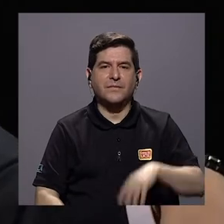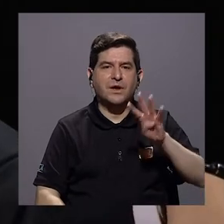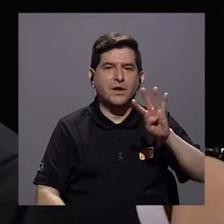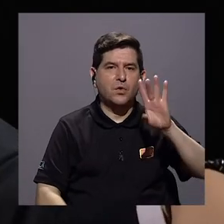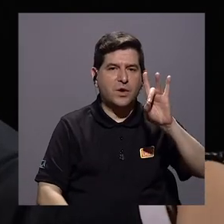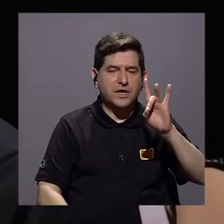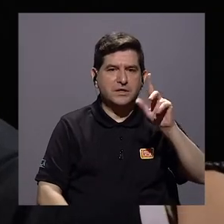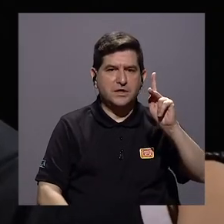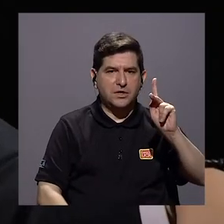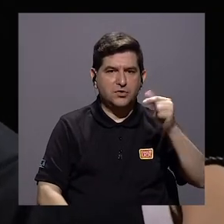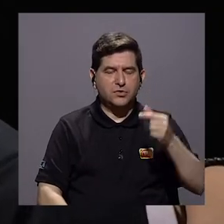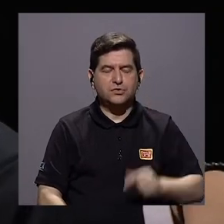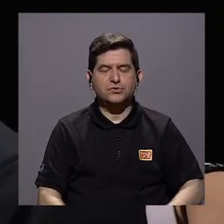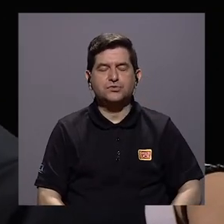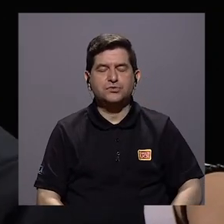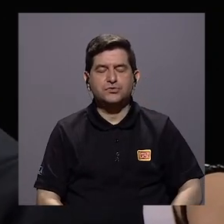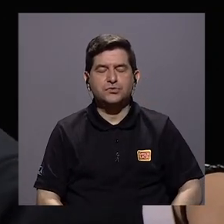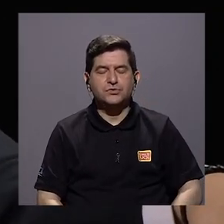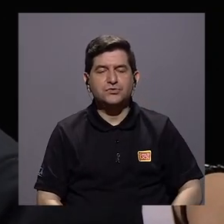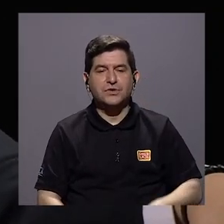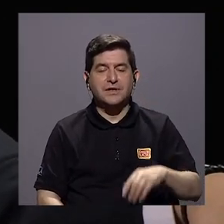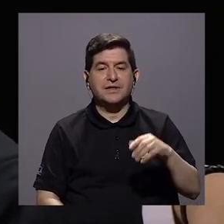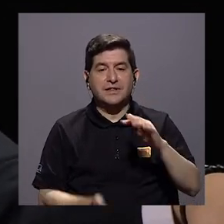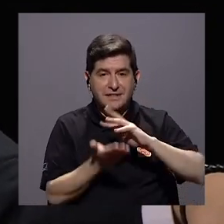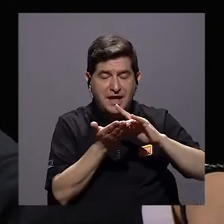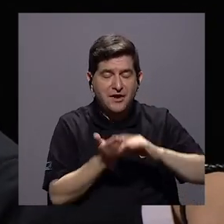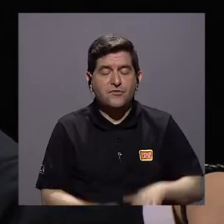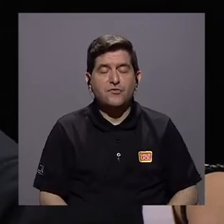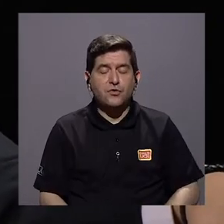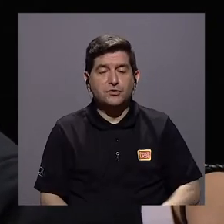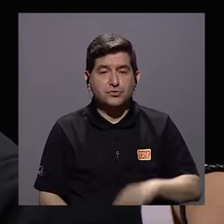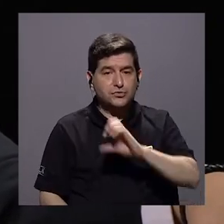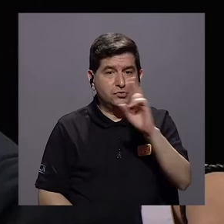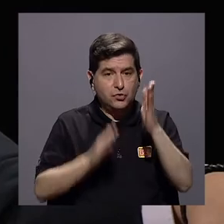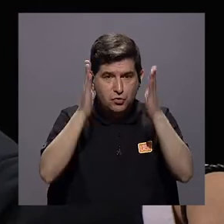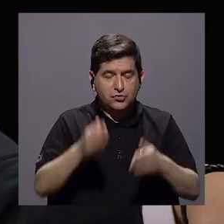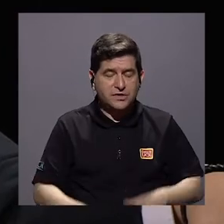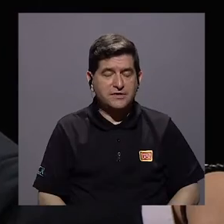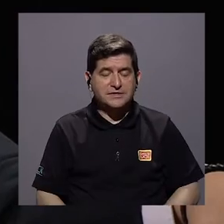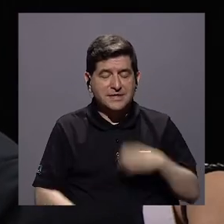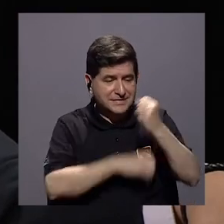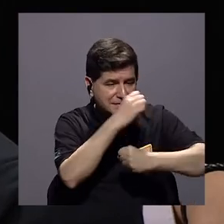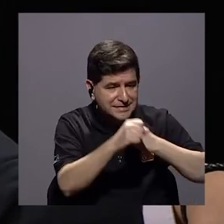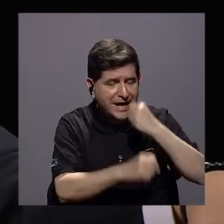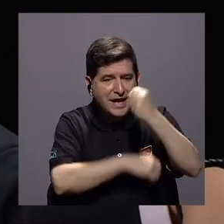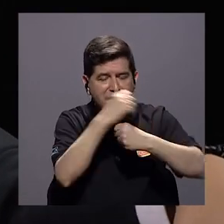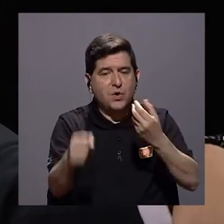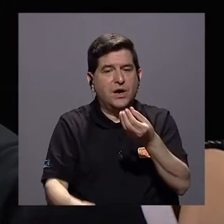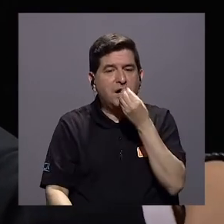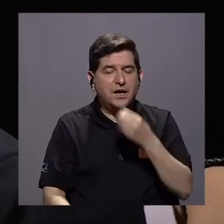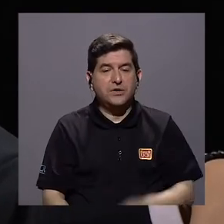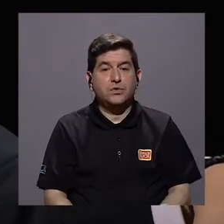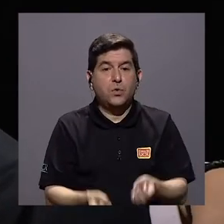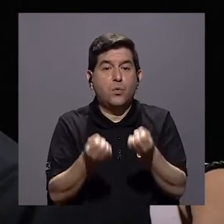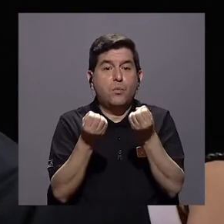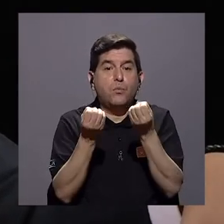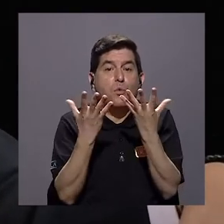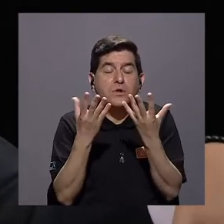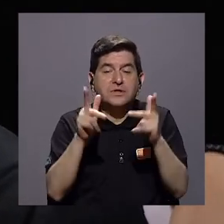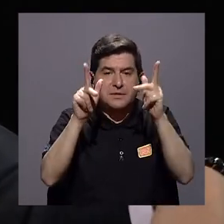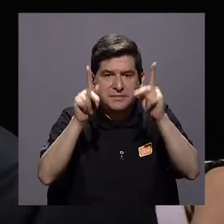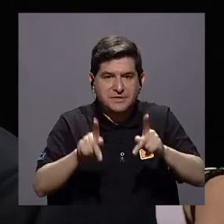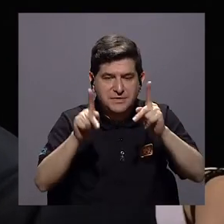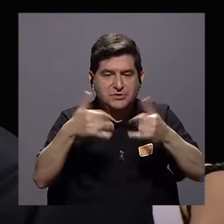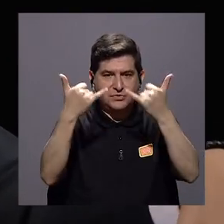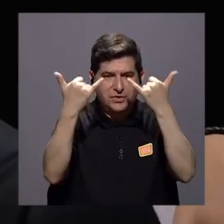Existen 48 kilos que se comen todos los costarricenses al año. Uh-huh. De esos 48 kilos, hay una gran cantidad de consumidores ya